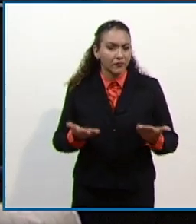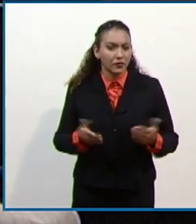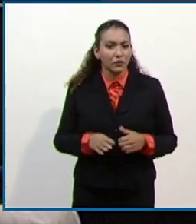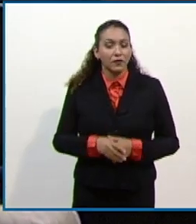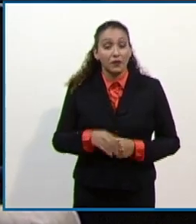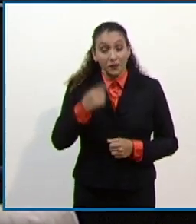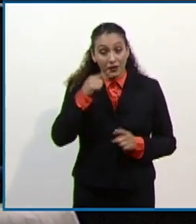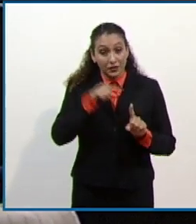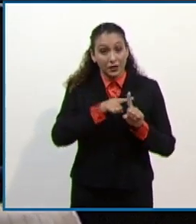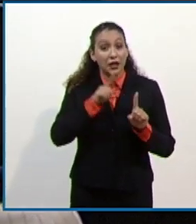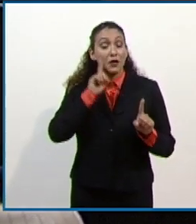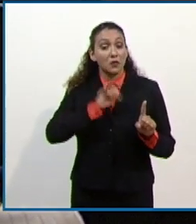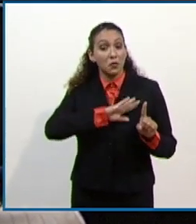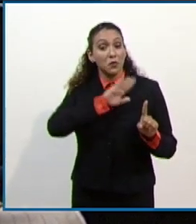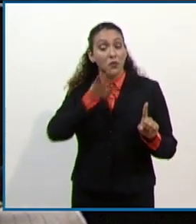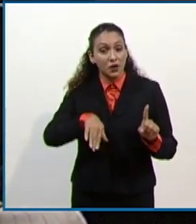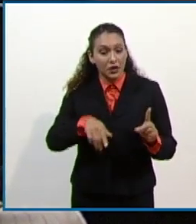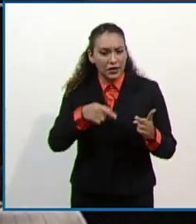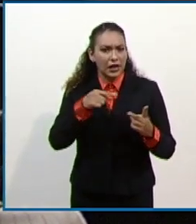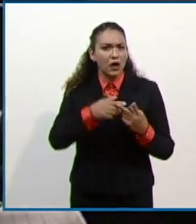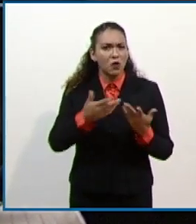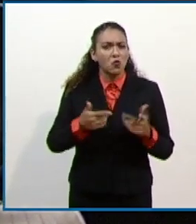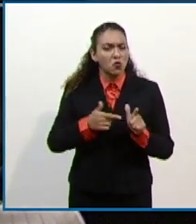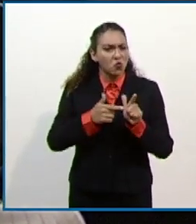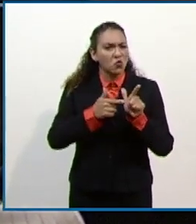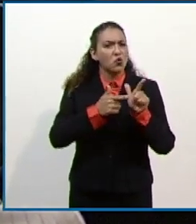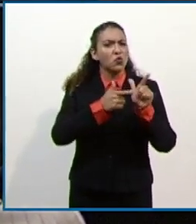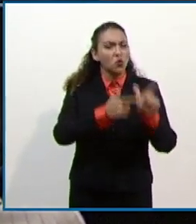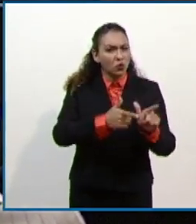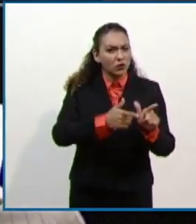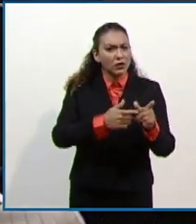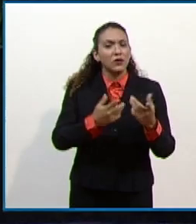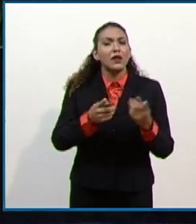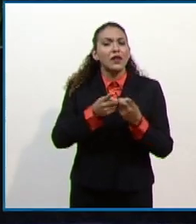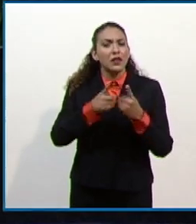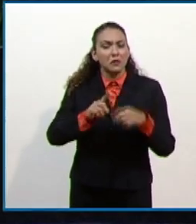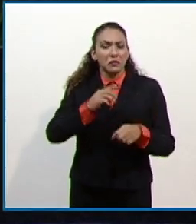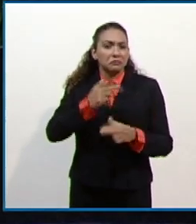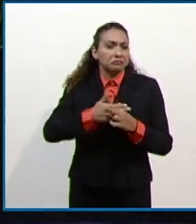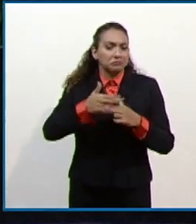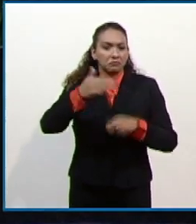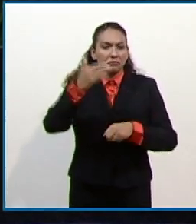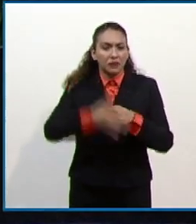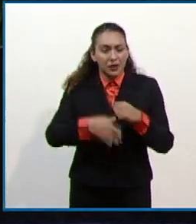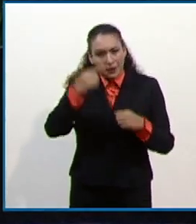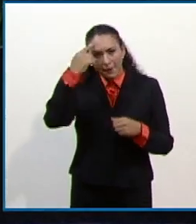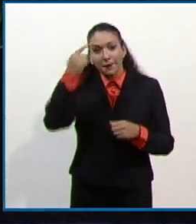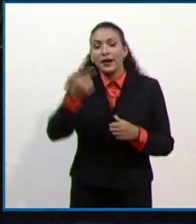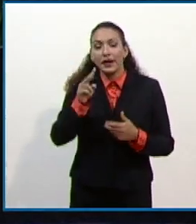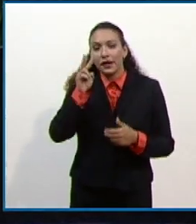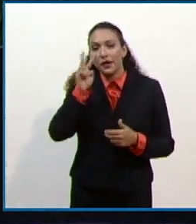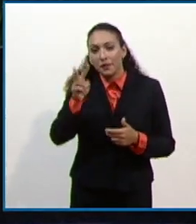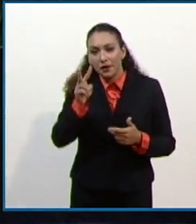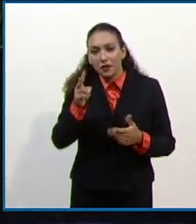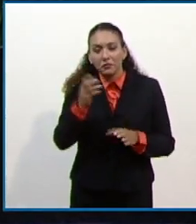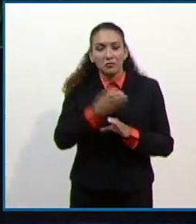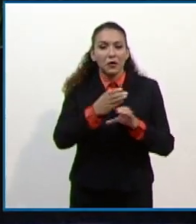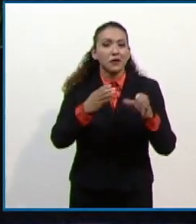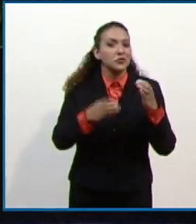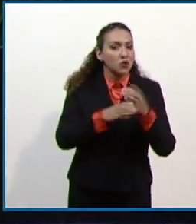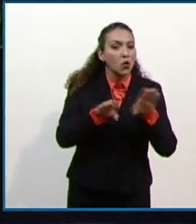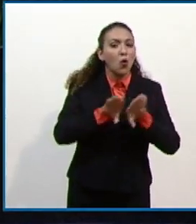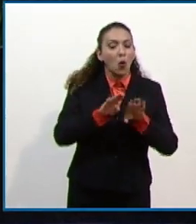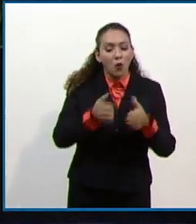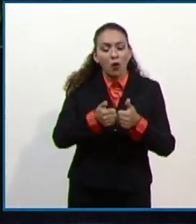la cónyuge fallecida, y continuar con el juicio de divorcio hasta su conclusión, con el fin de que se determinara sobre la procedencia de